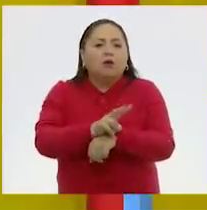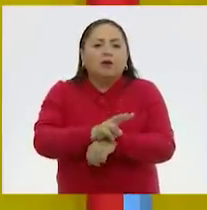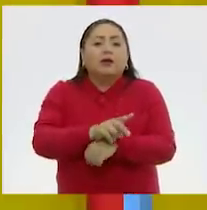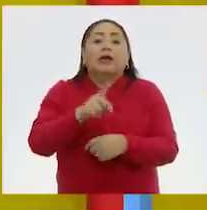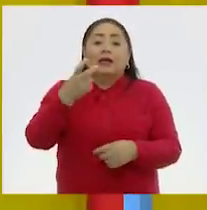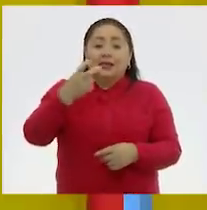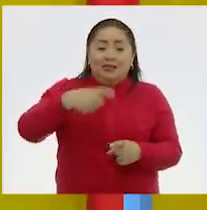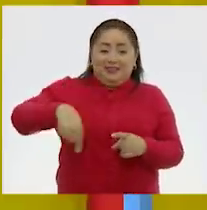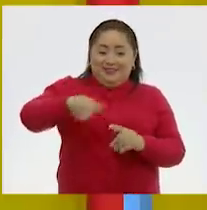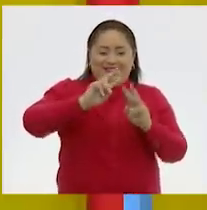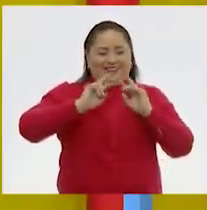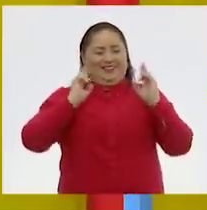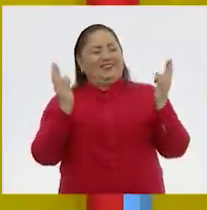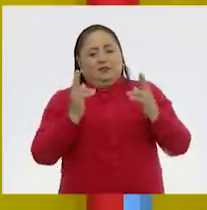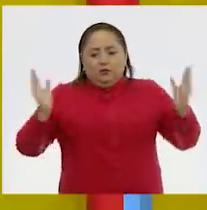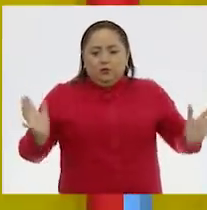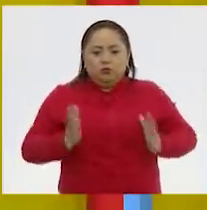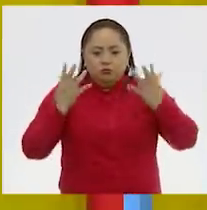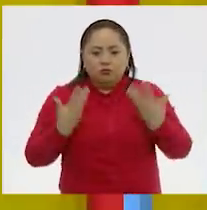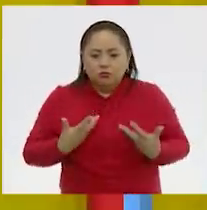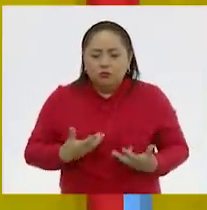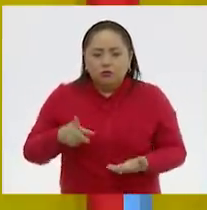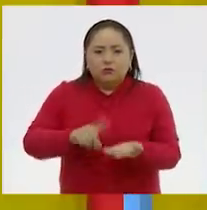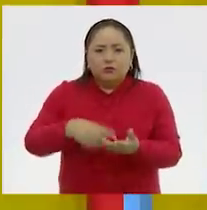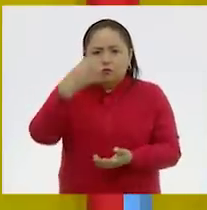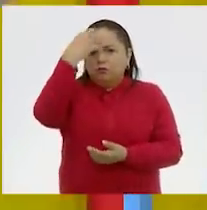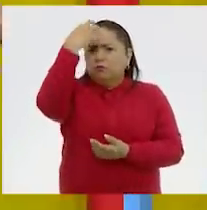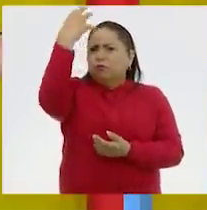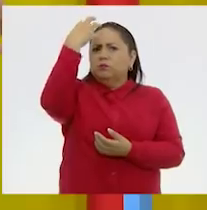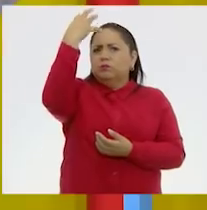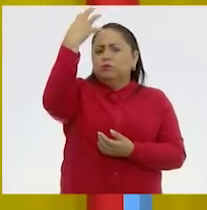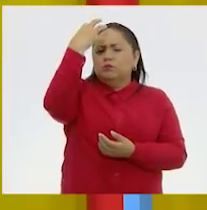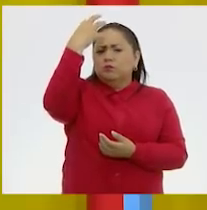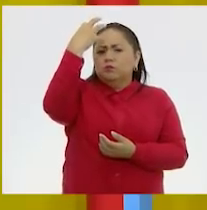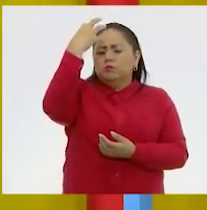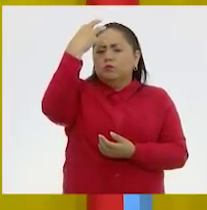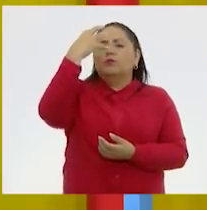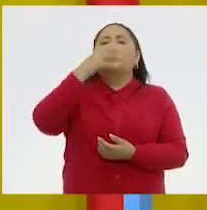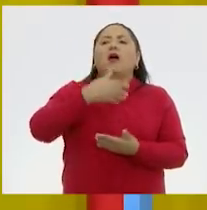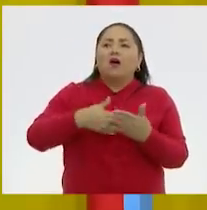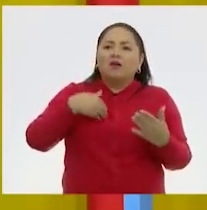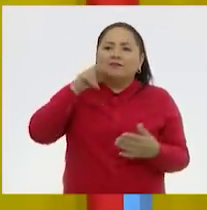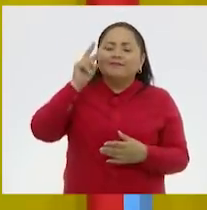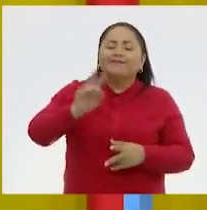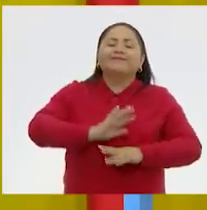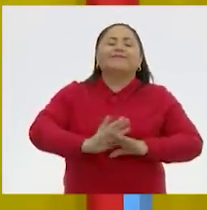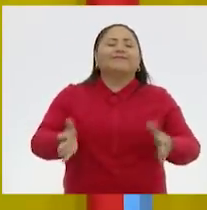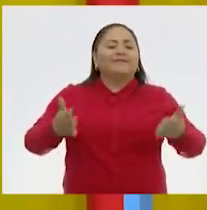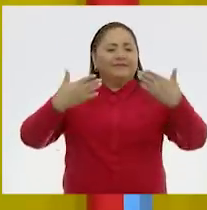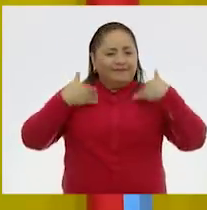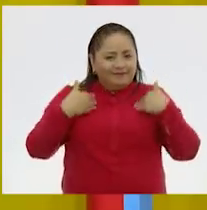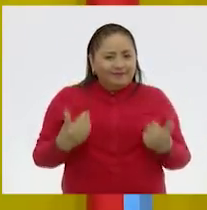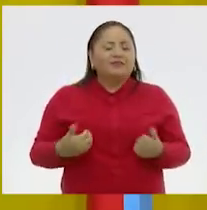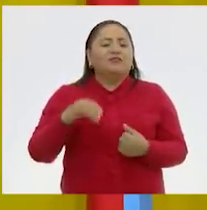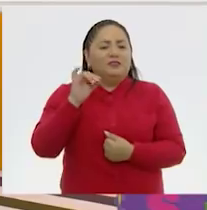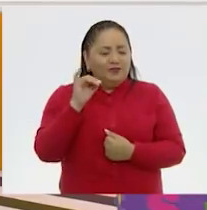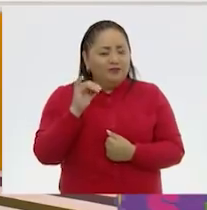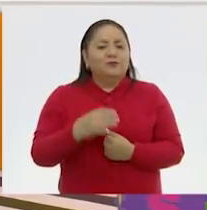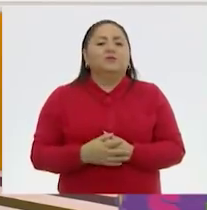todos los que estábamos en la reunión nos espantamos porque el chichón era enorme. Ya te entendí, Saladín. Ya ¿sí? sé a qué te